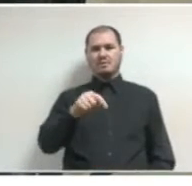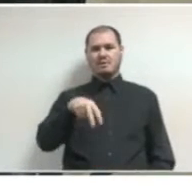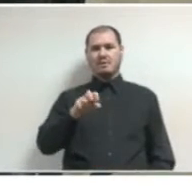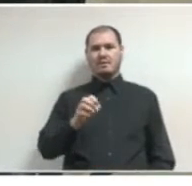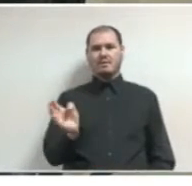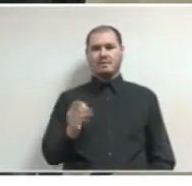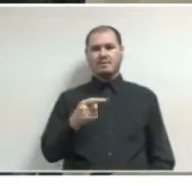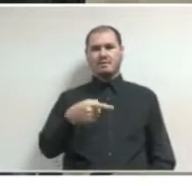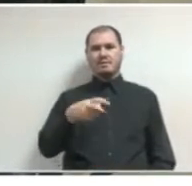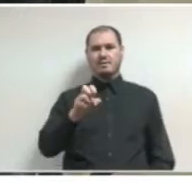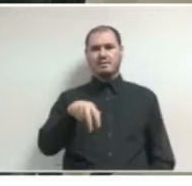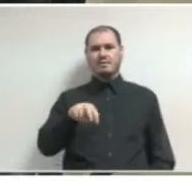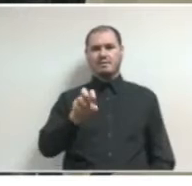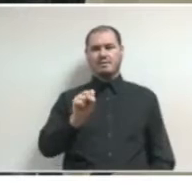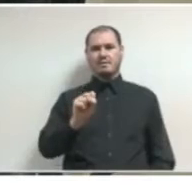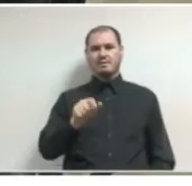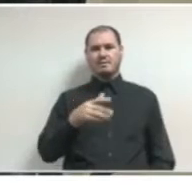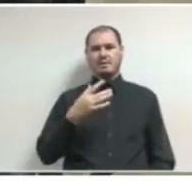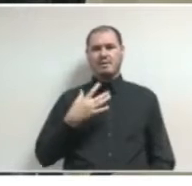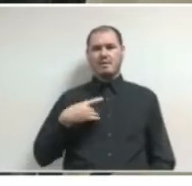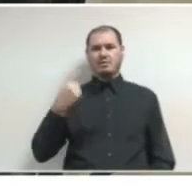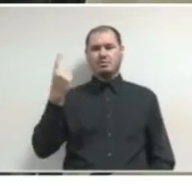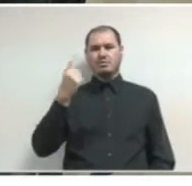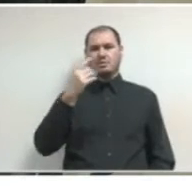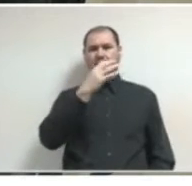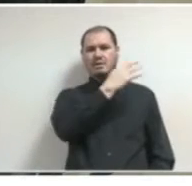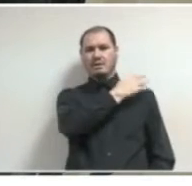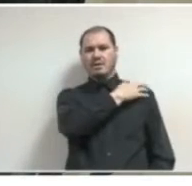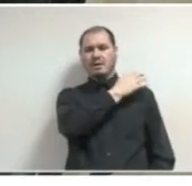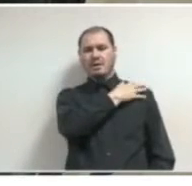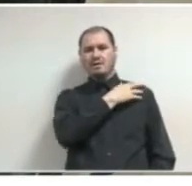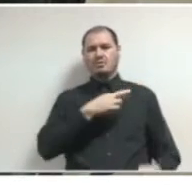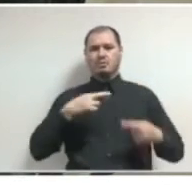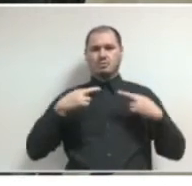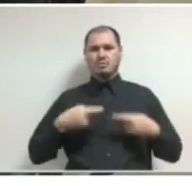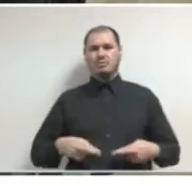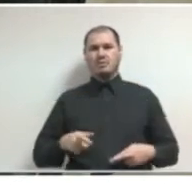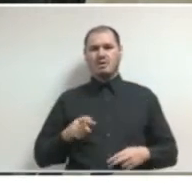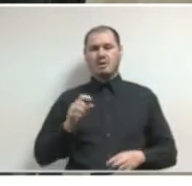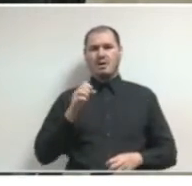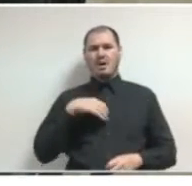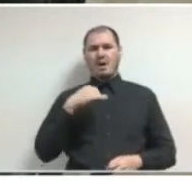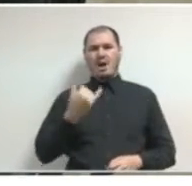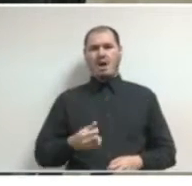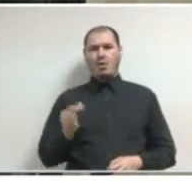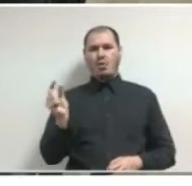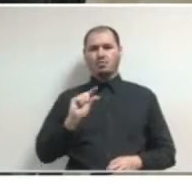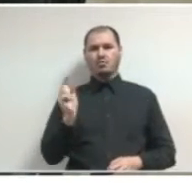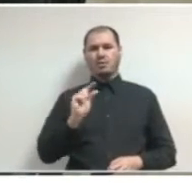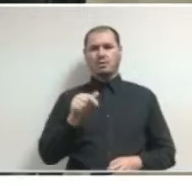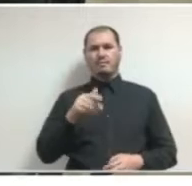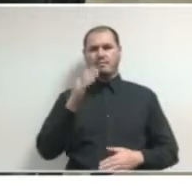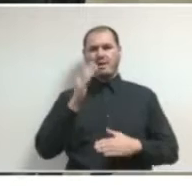Génez Farando, abogado Jaeva, recurso humano que guava interino,